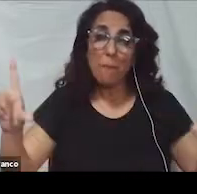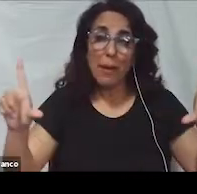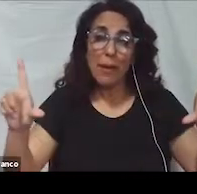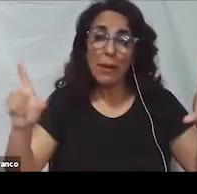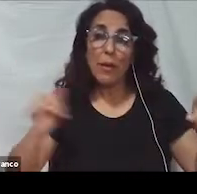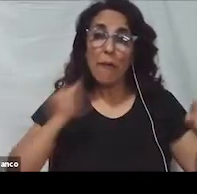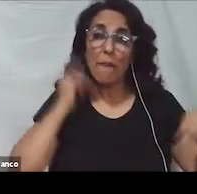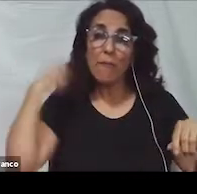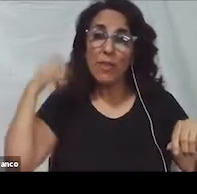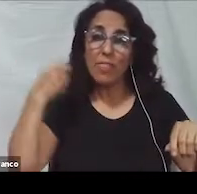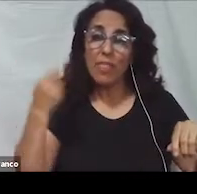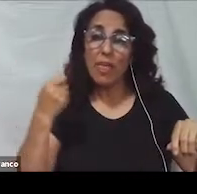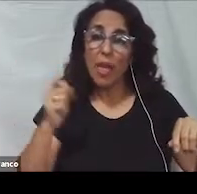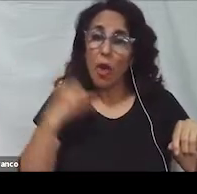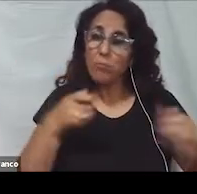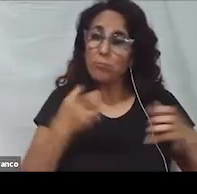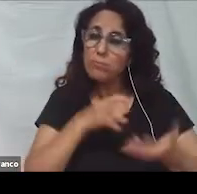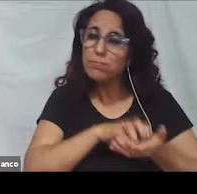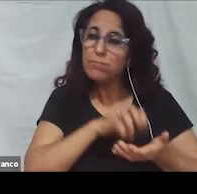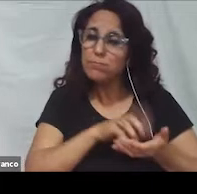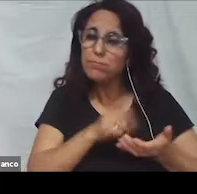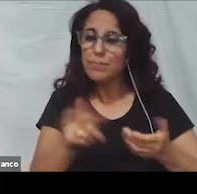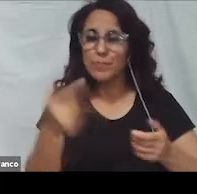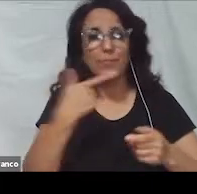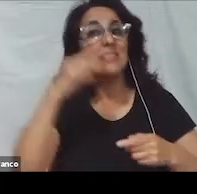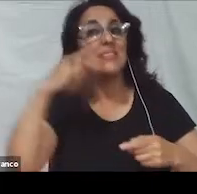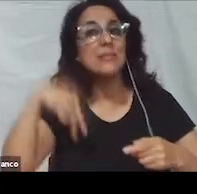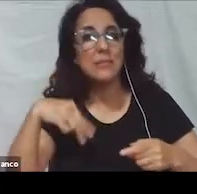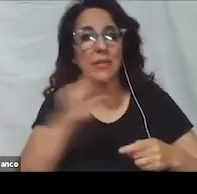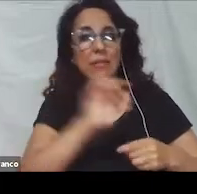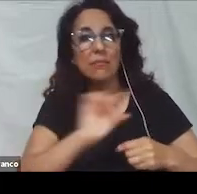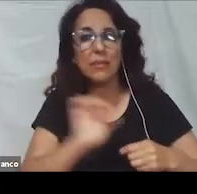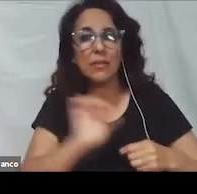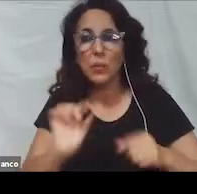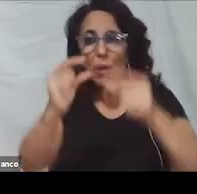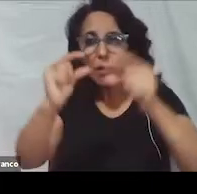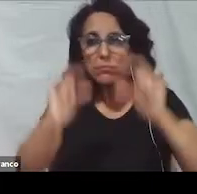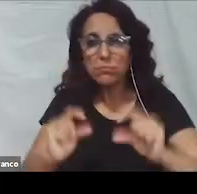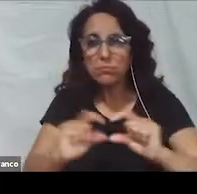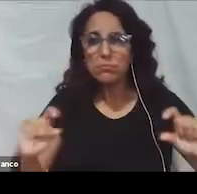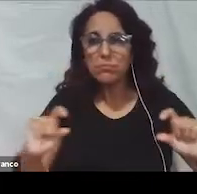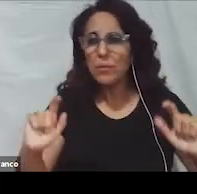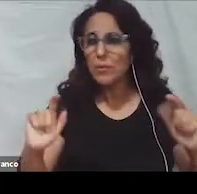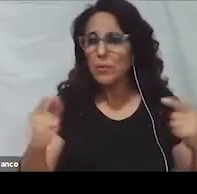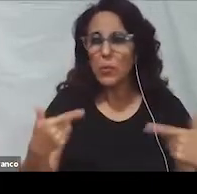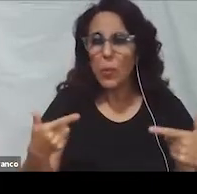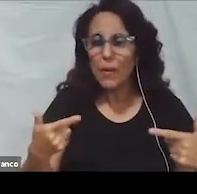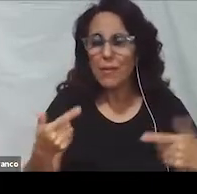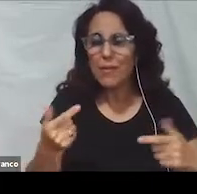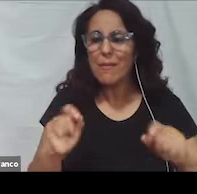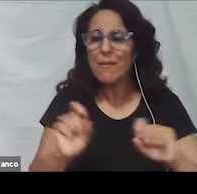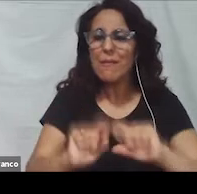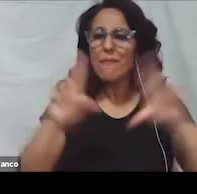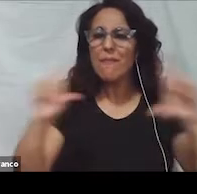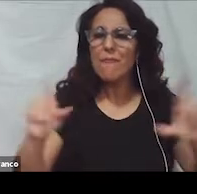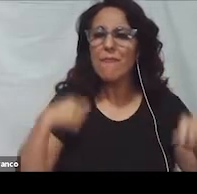no tiene subtítulos, ¿sí? Entonces, uno que puede pensar, bueno, que este video sin subtítulos representa